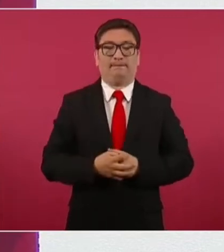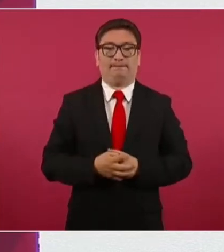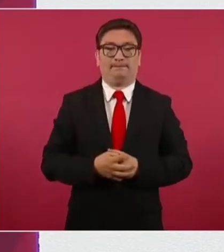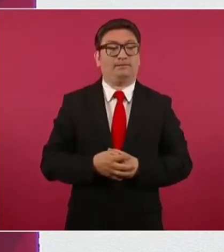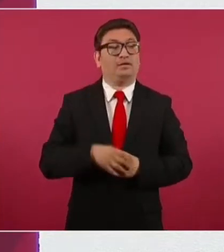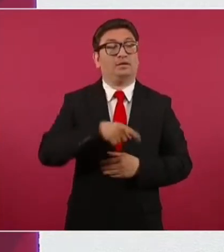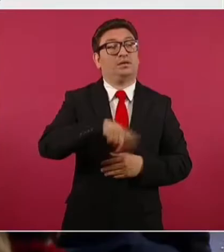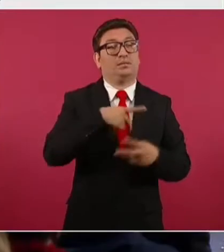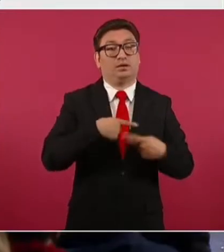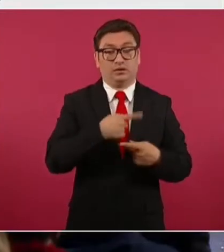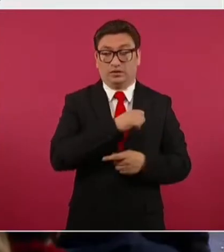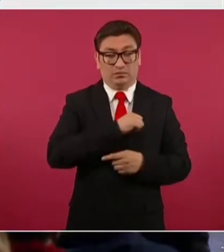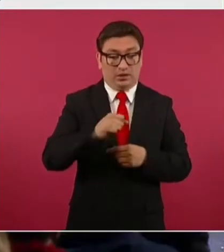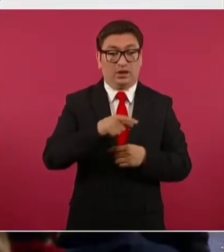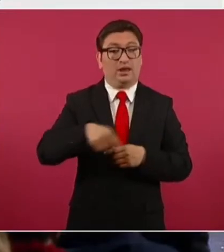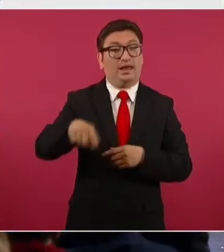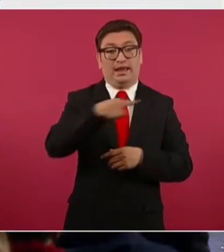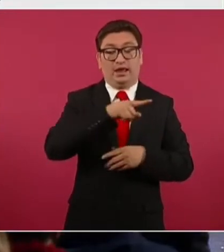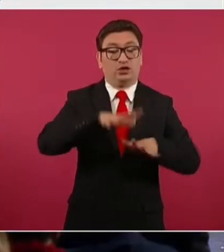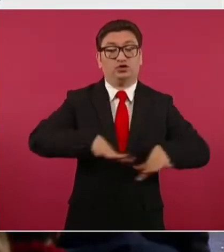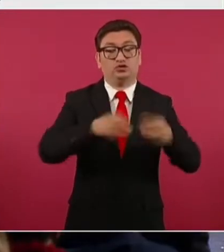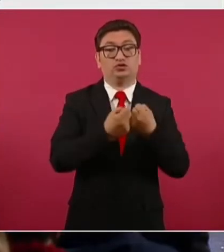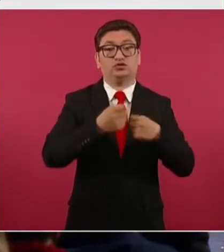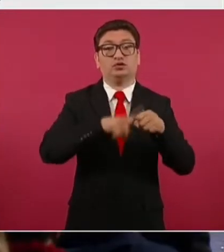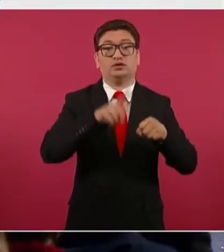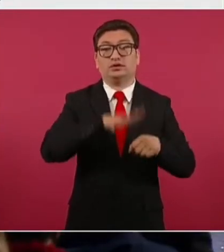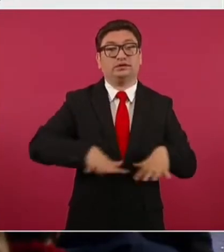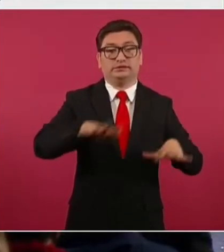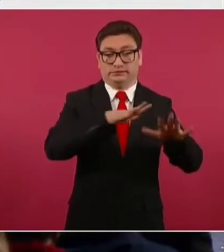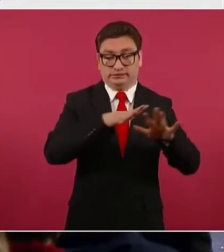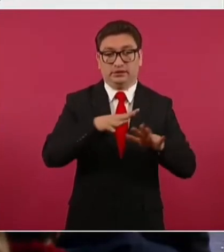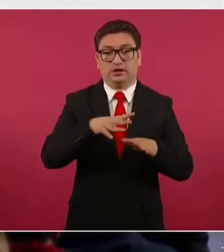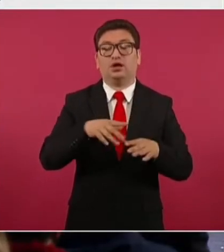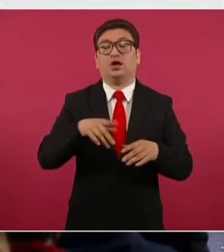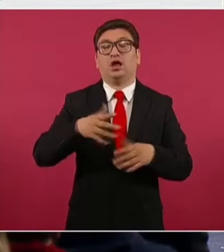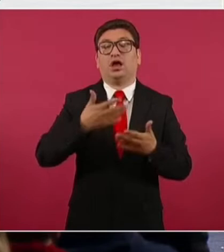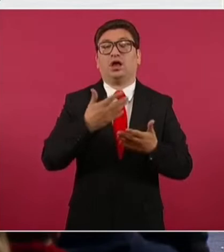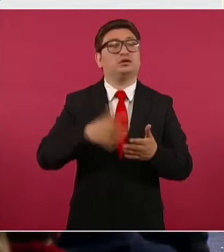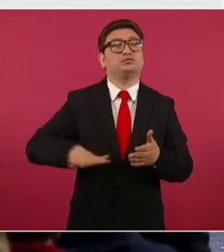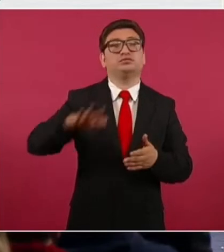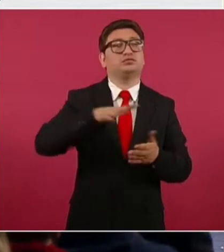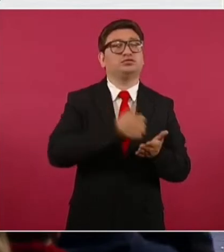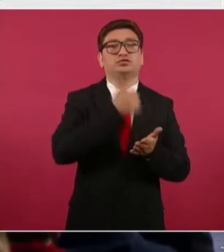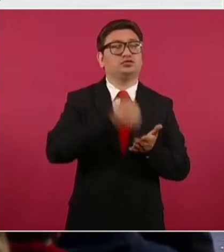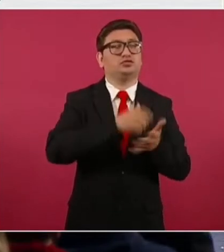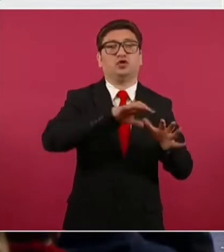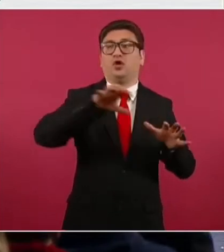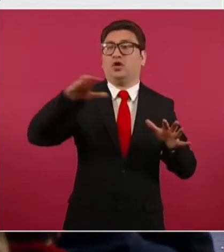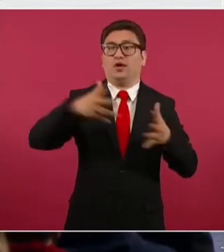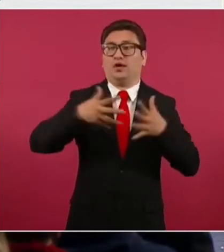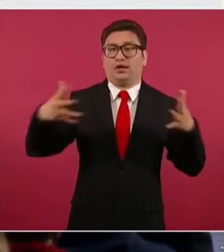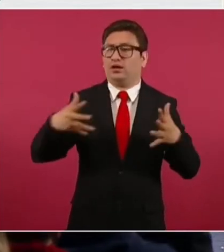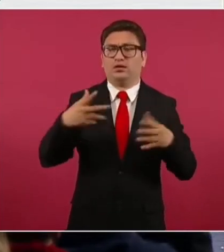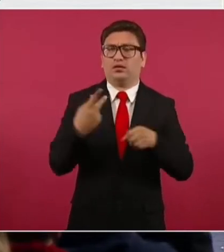la delincuencia y la convulsión social de nuestras grandes ciudades